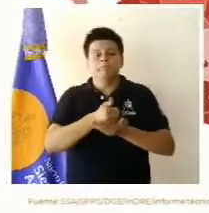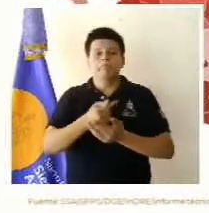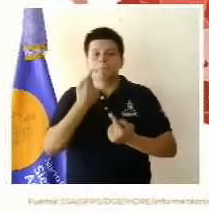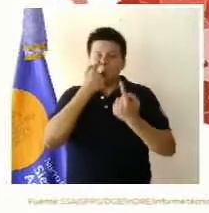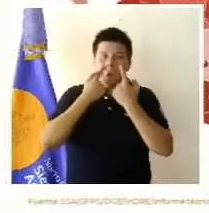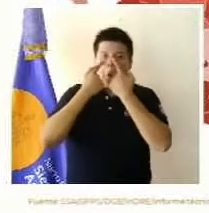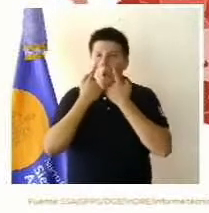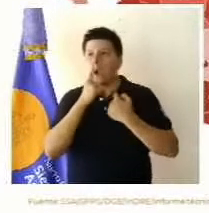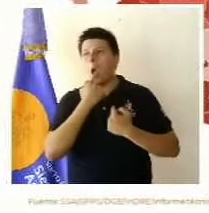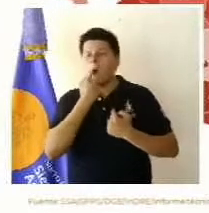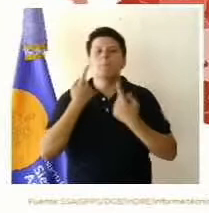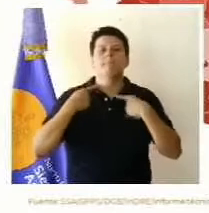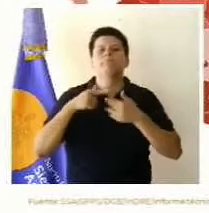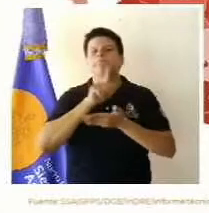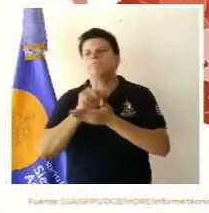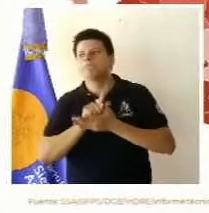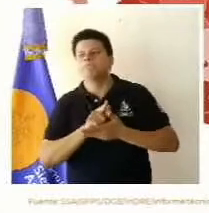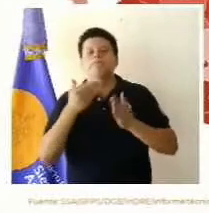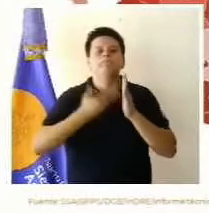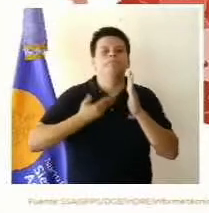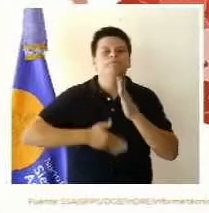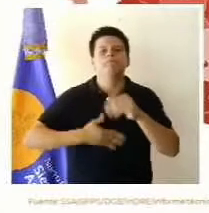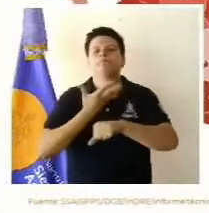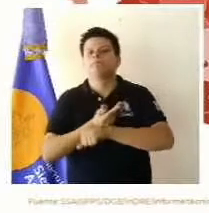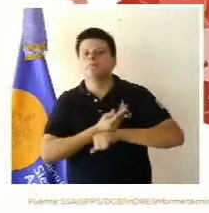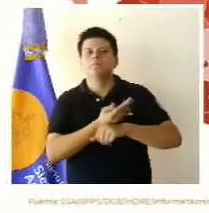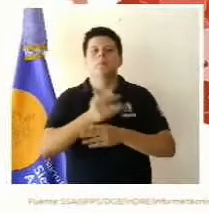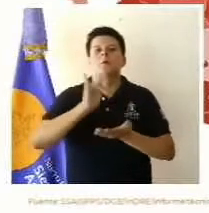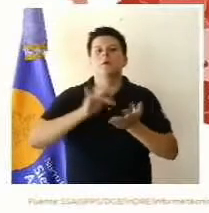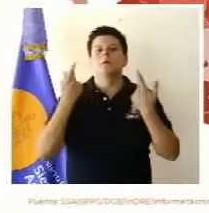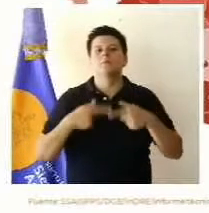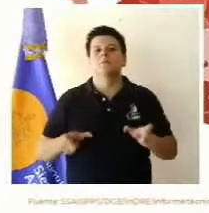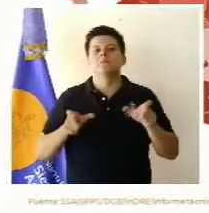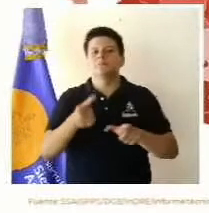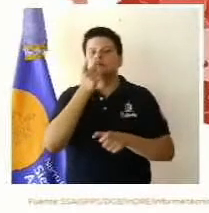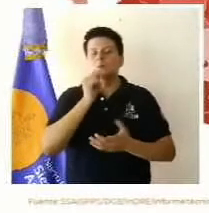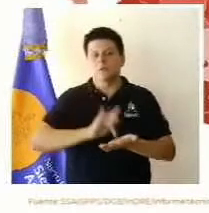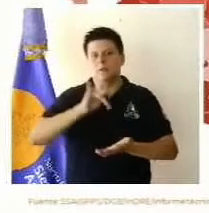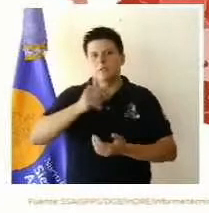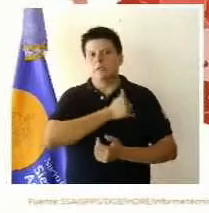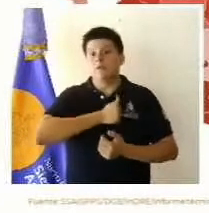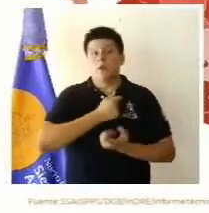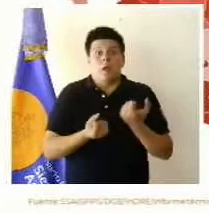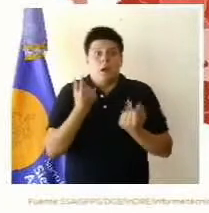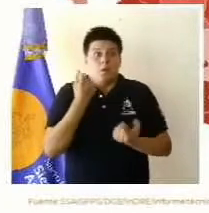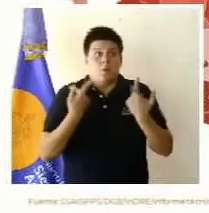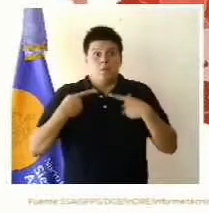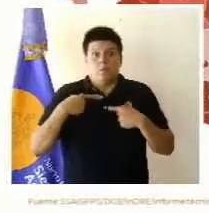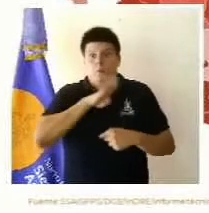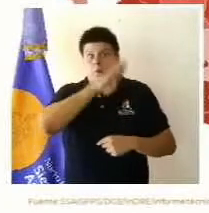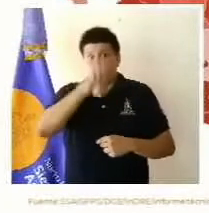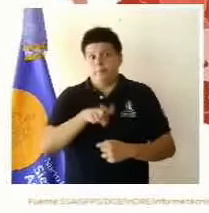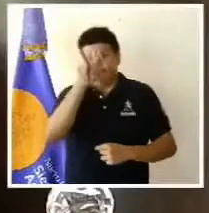personal de mantenimiento, de intendencia, gracias, personal de seguridad, que desafortunadamente algunos de ellos han perdido